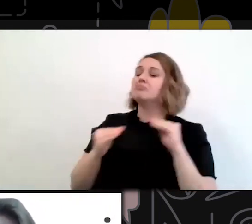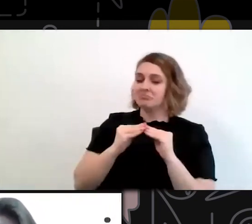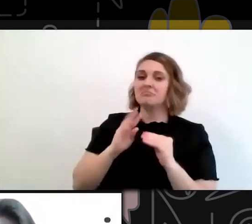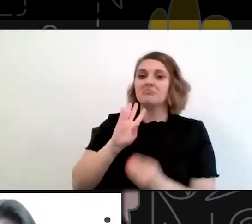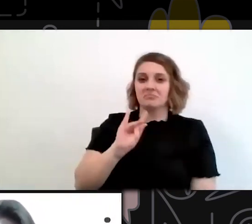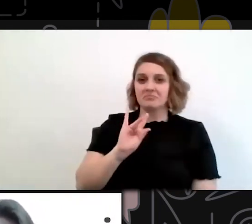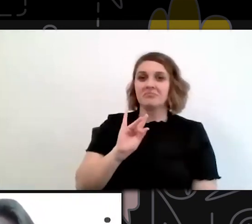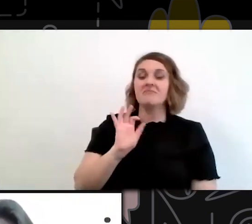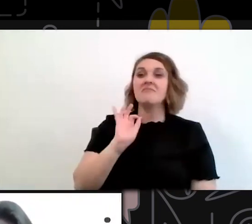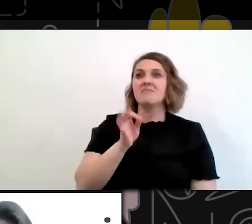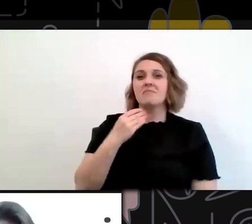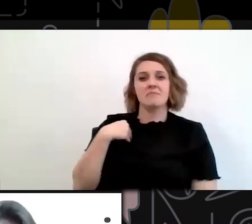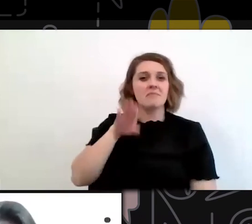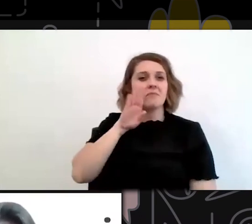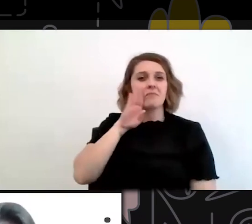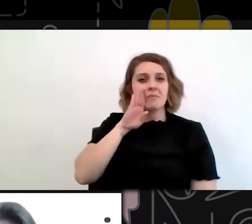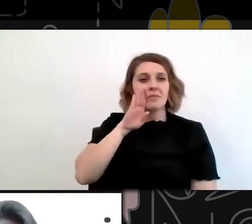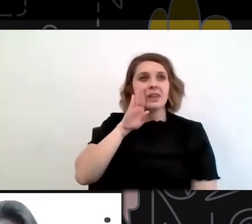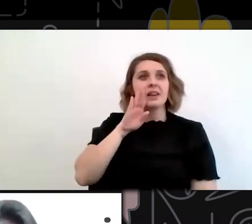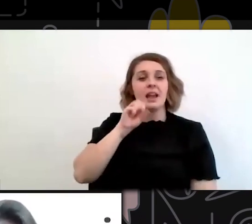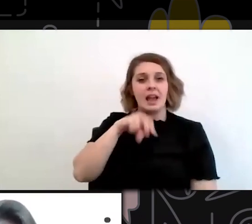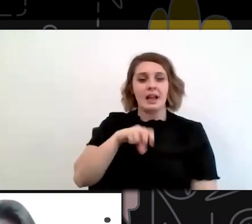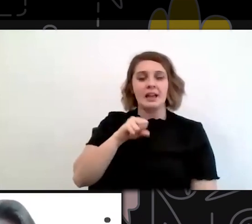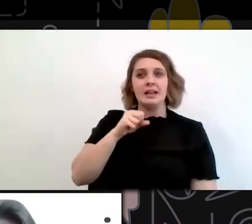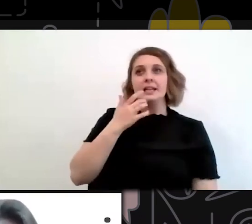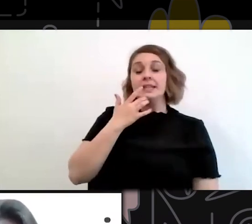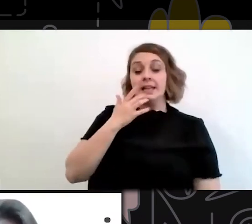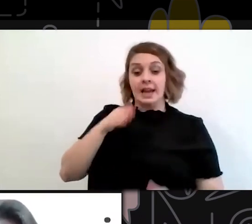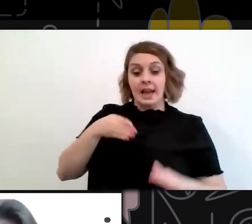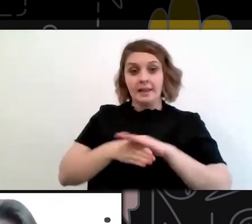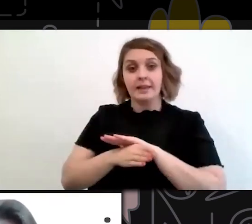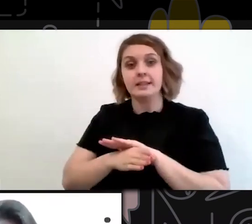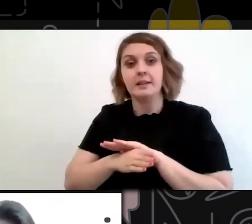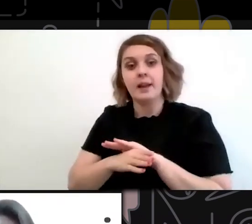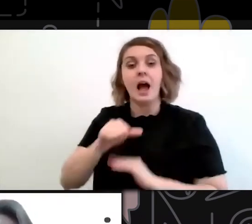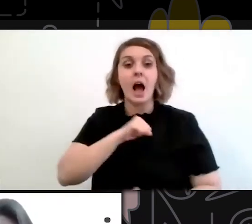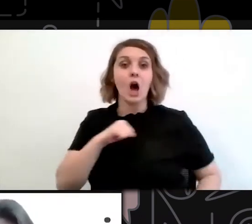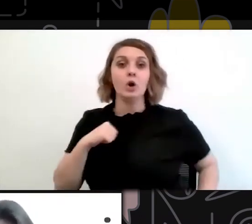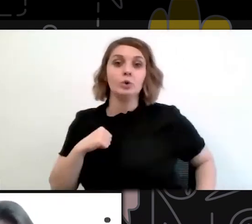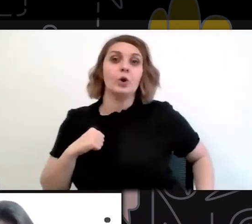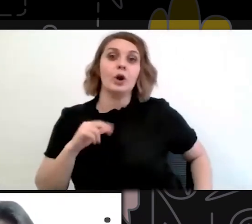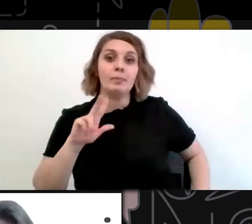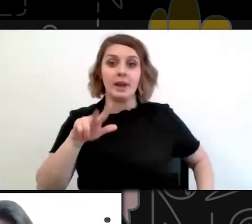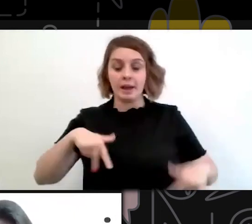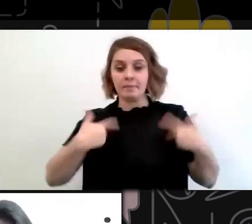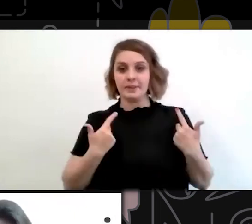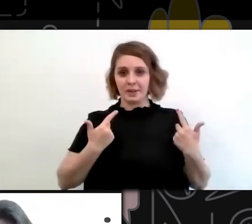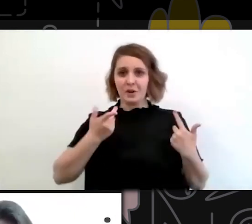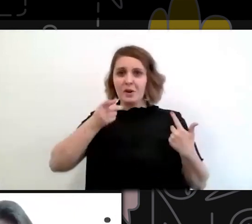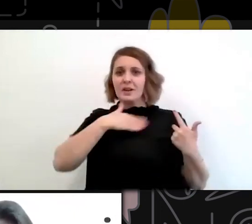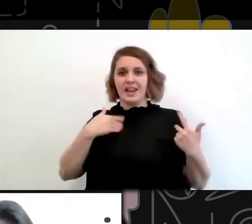al final, como tú decías, Ana, si nos permite la accesibilidad, tener autonomía, nosotros queremos también